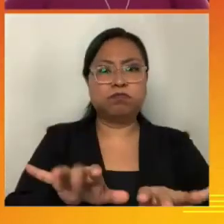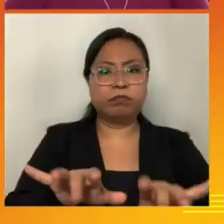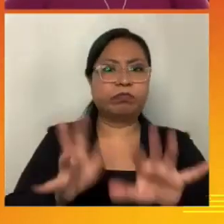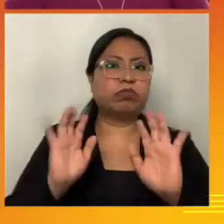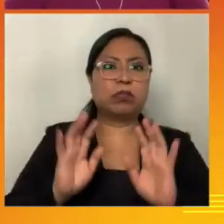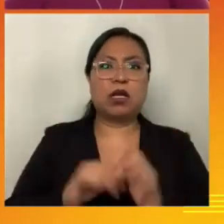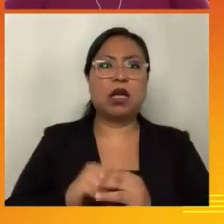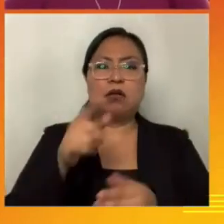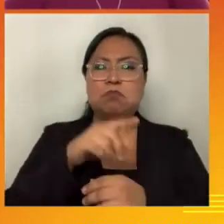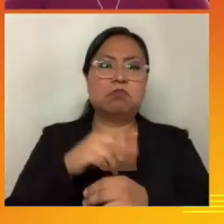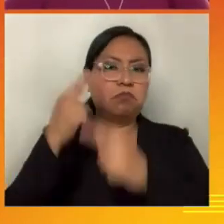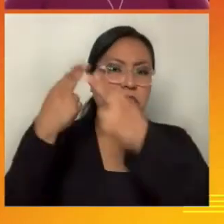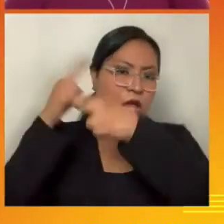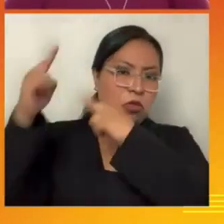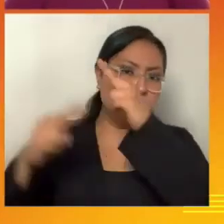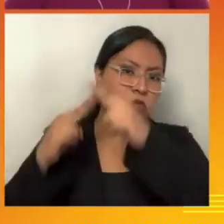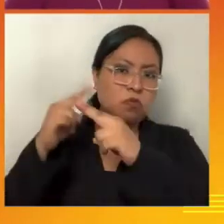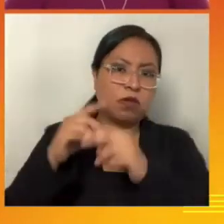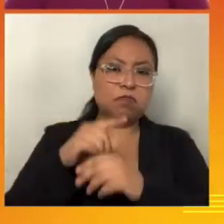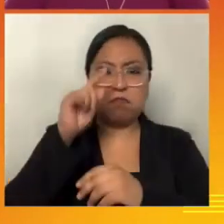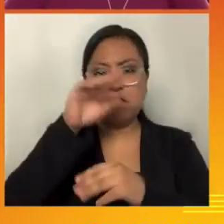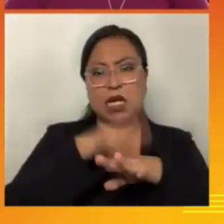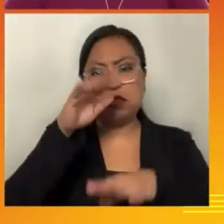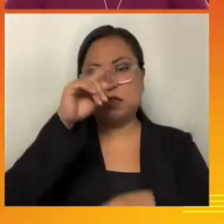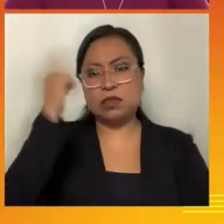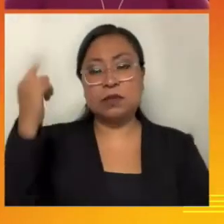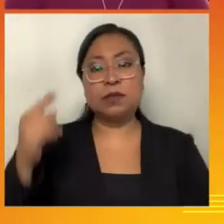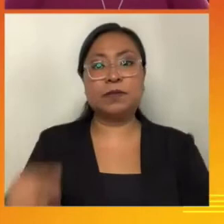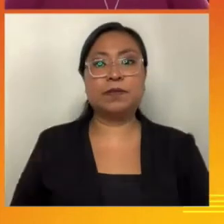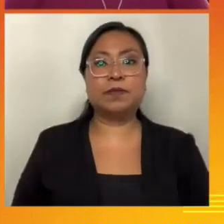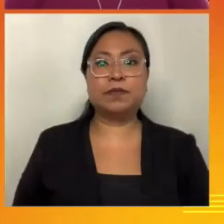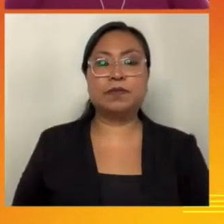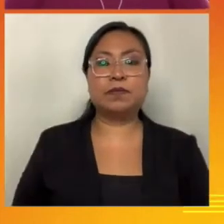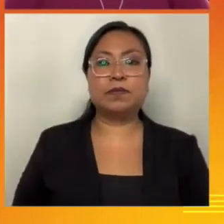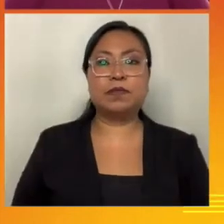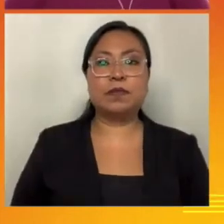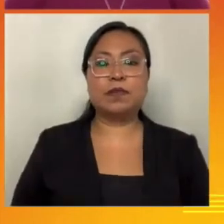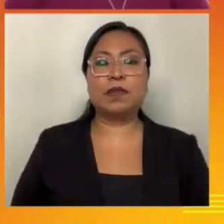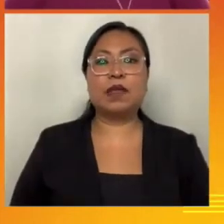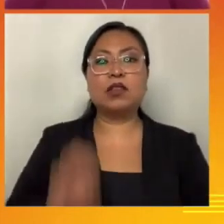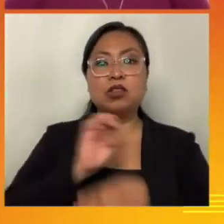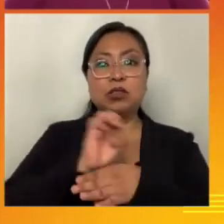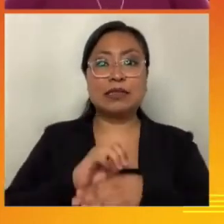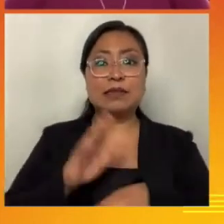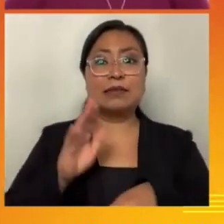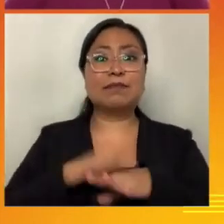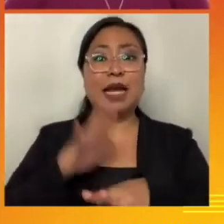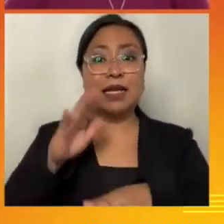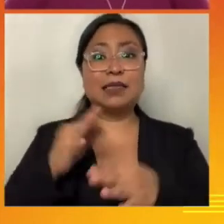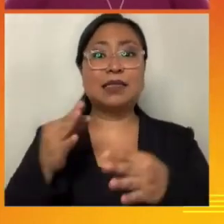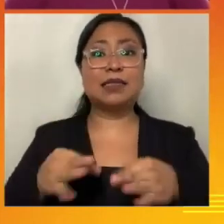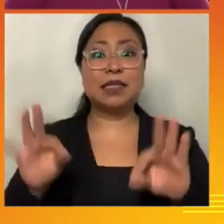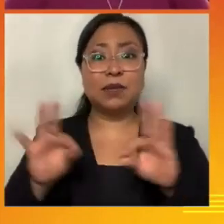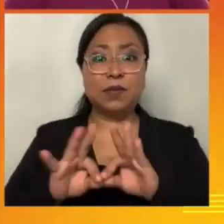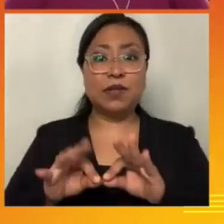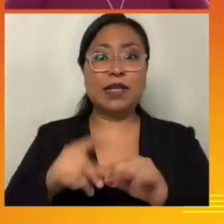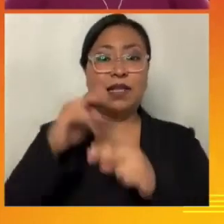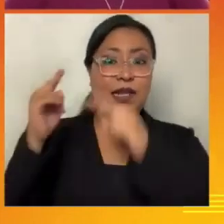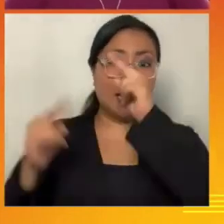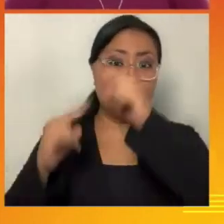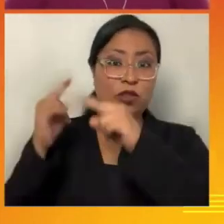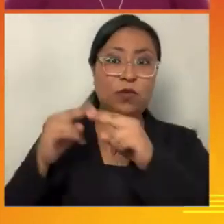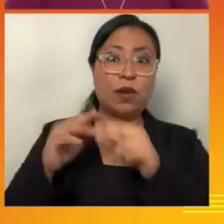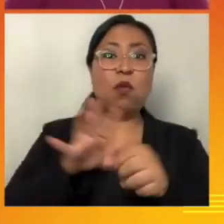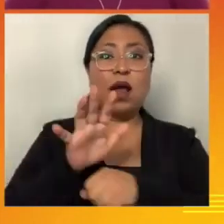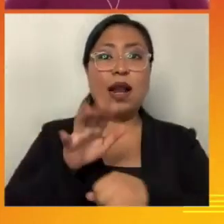la nube, ¿no? Entonces, como saben, y los más famosos proveedores de servicios de productividad en la nube son Microsoft y